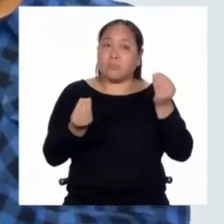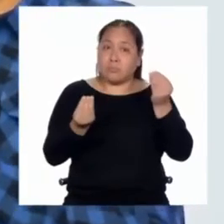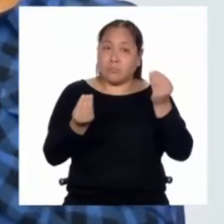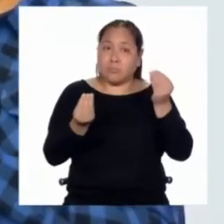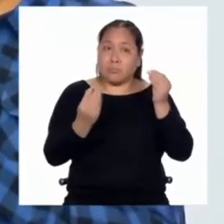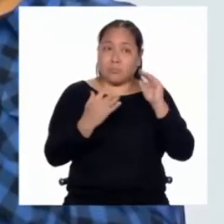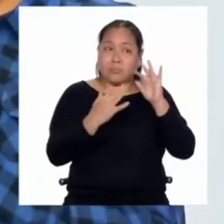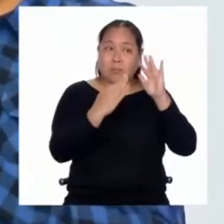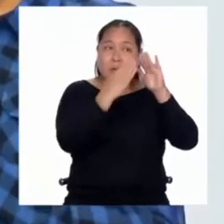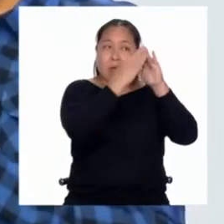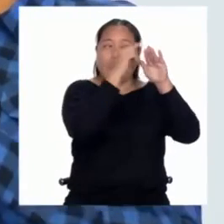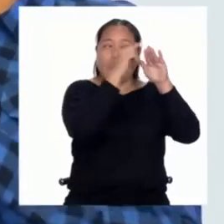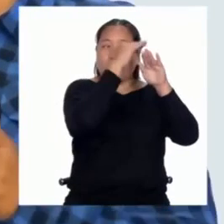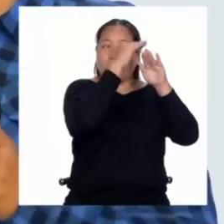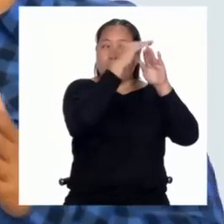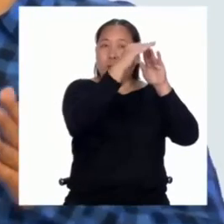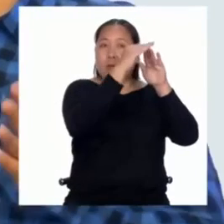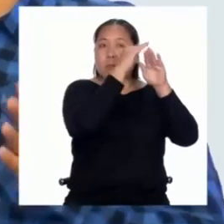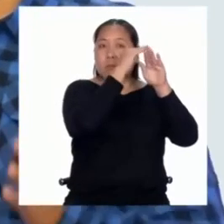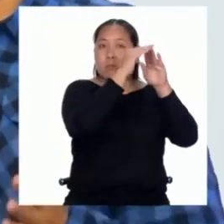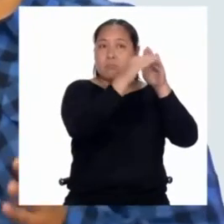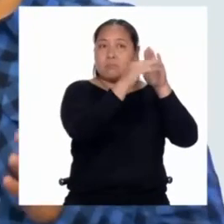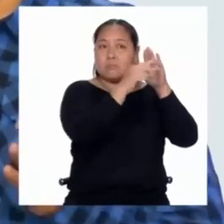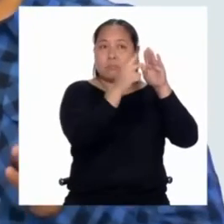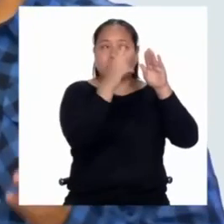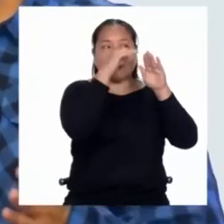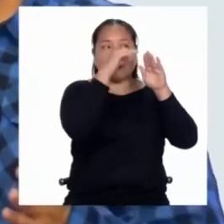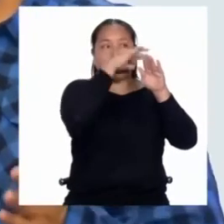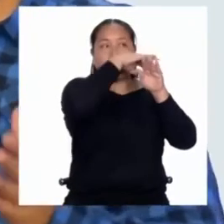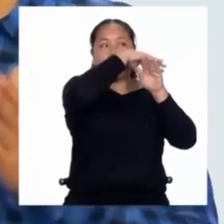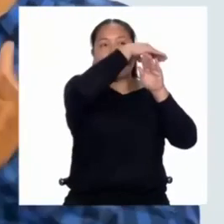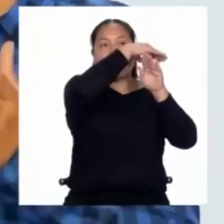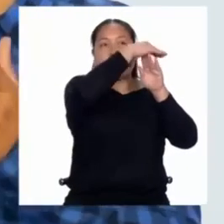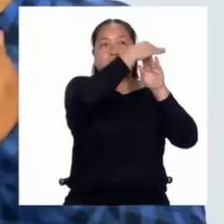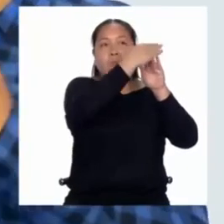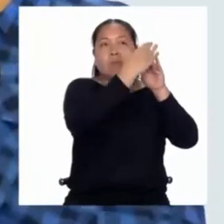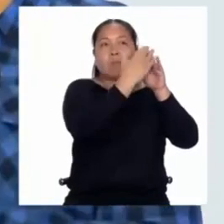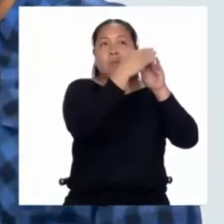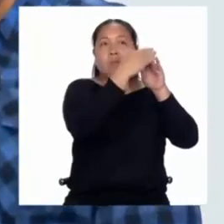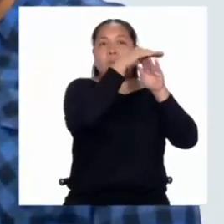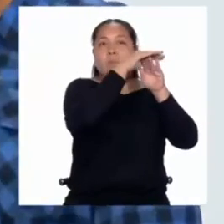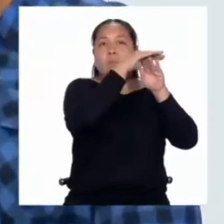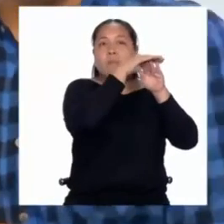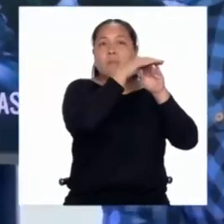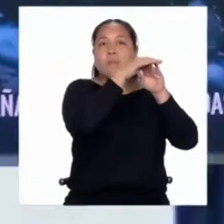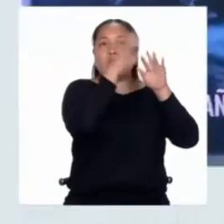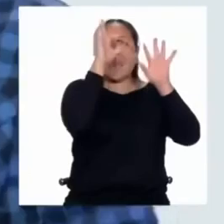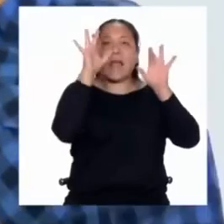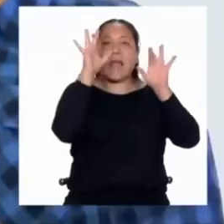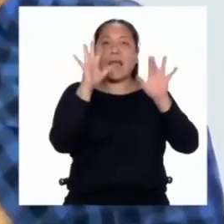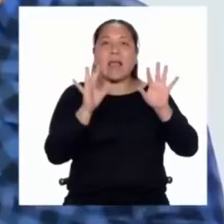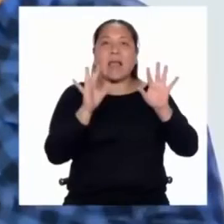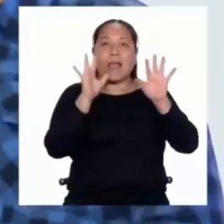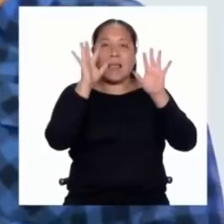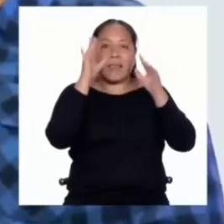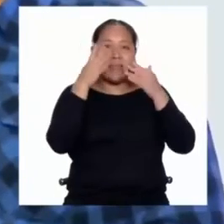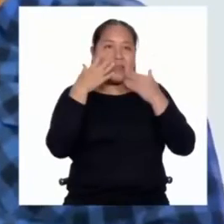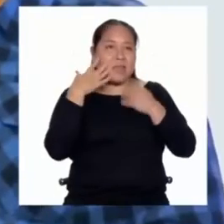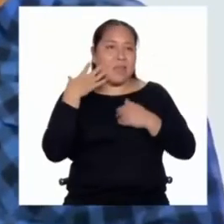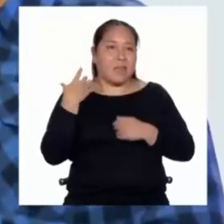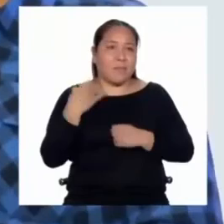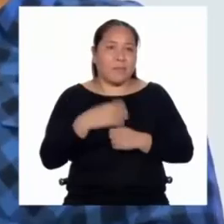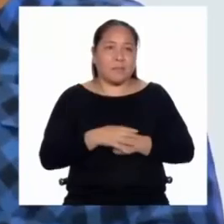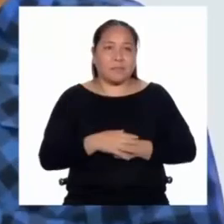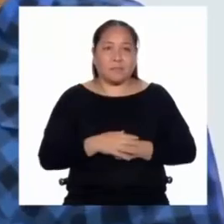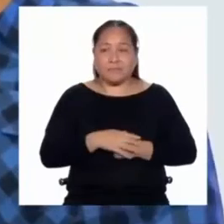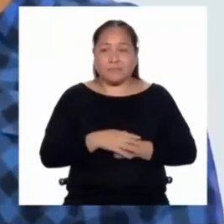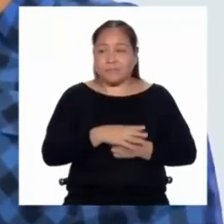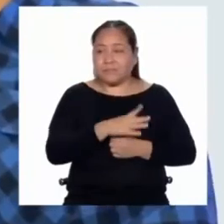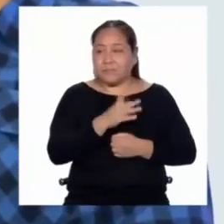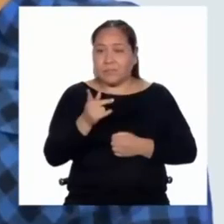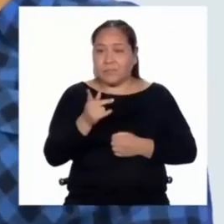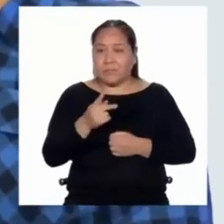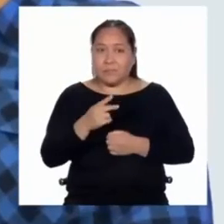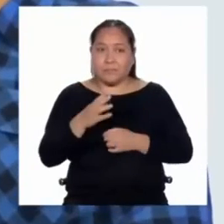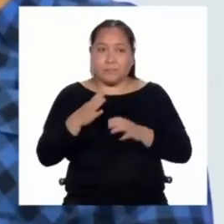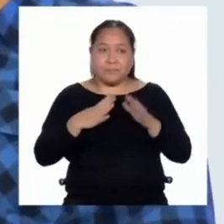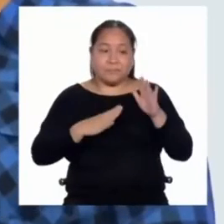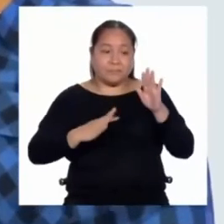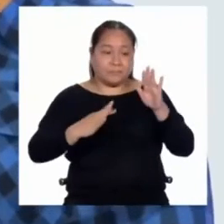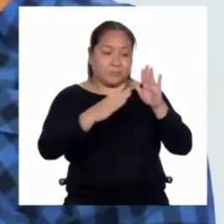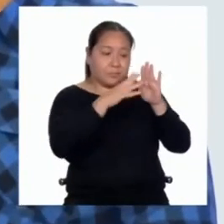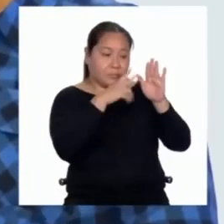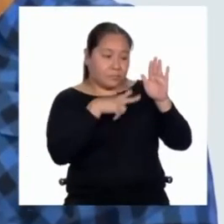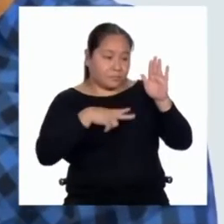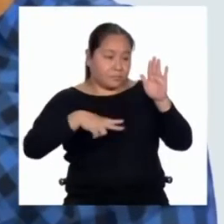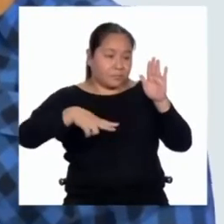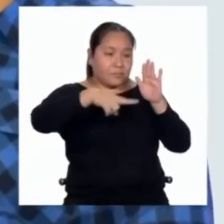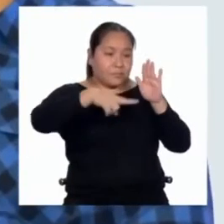al llegar a la cima, lo único que cubre el suelo es la nieve. Por otro lado, los paisajes de montaña